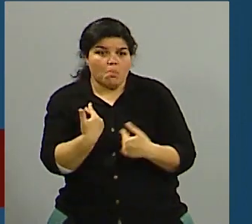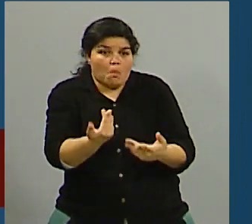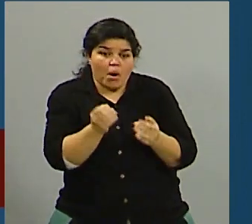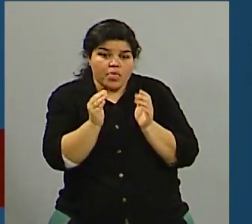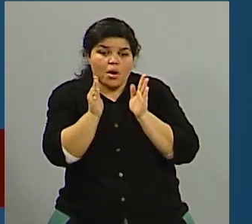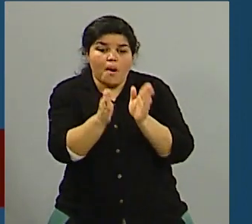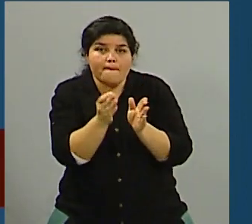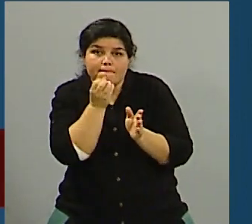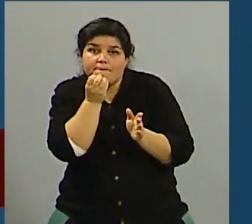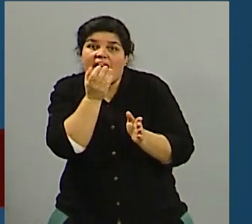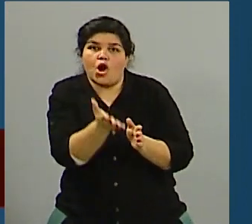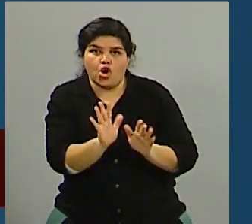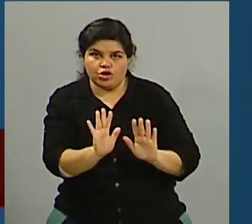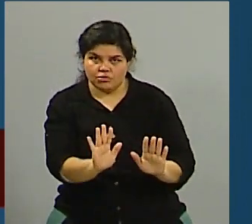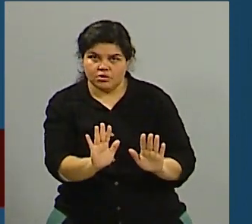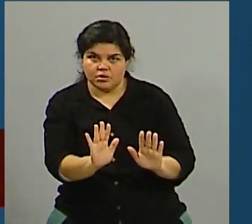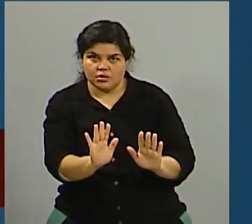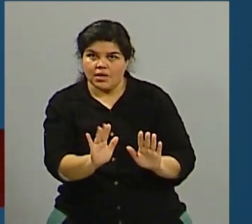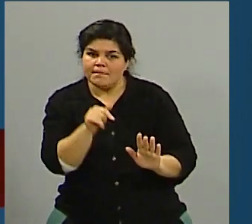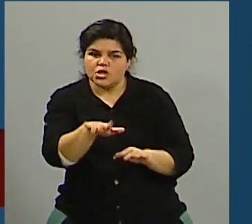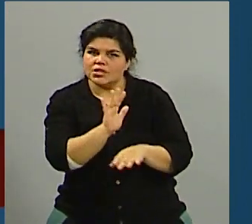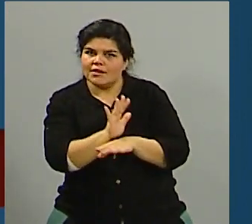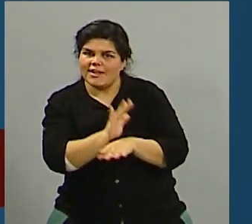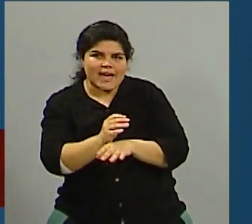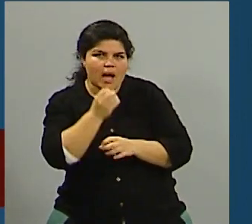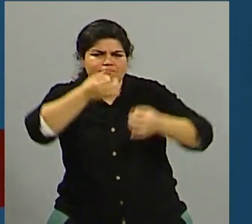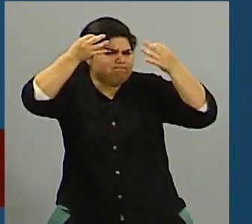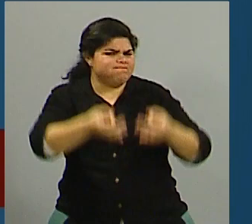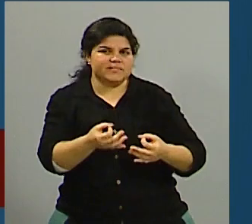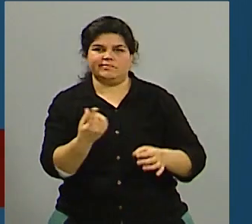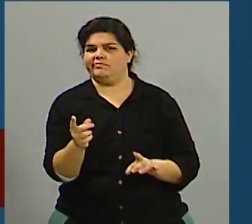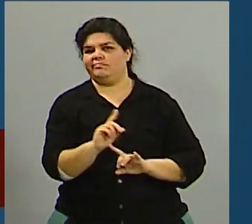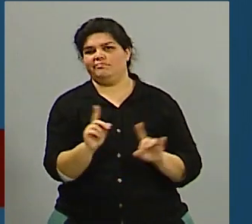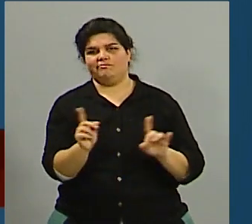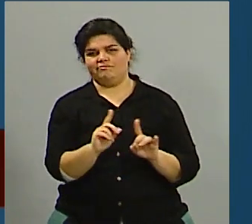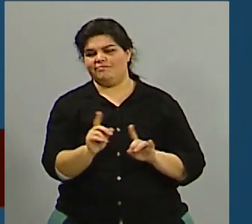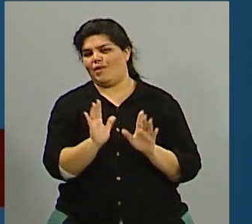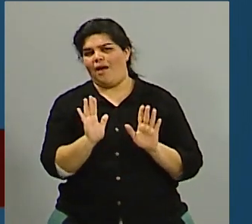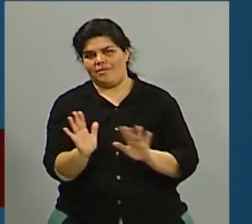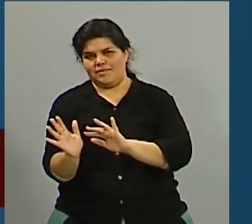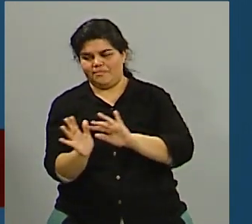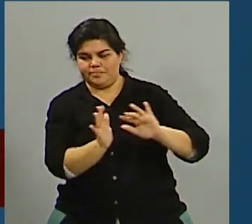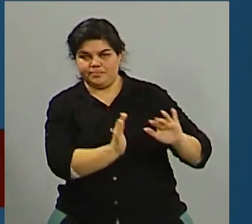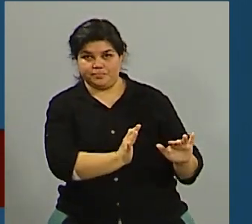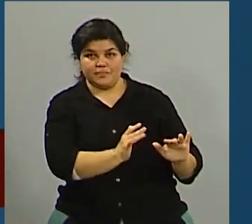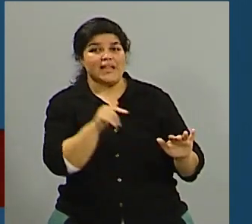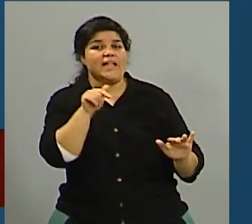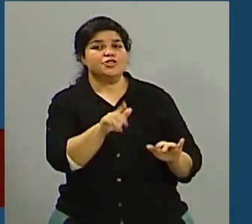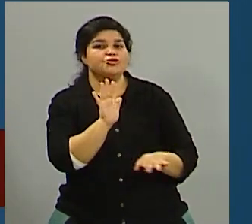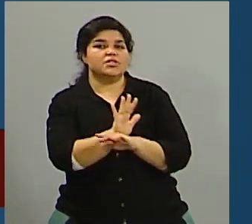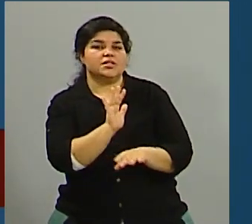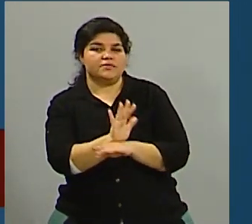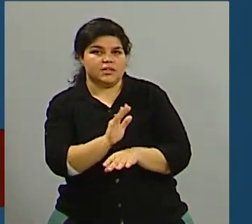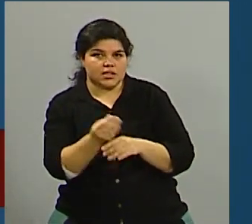consumo básico en tu sociedad. Eso por un lado. Y esto viene siendo un